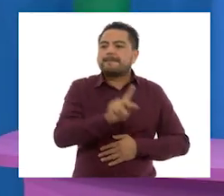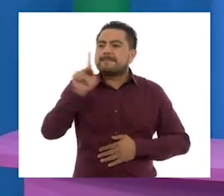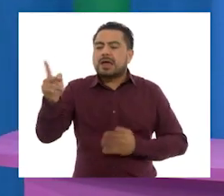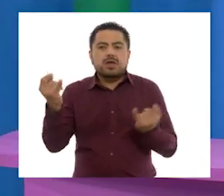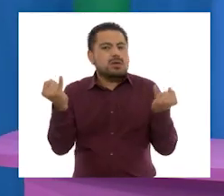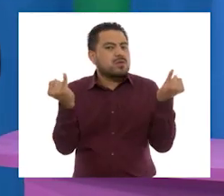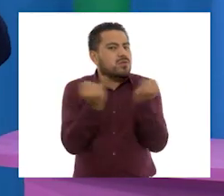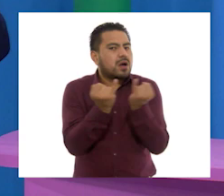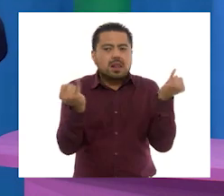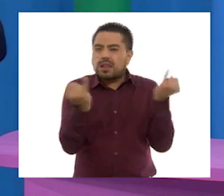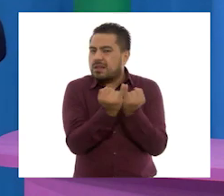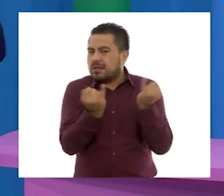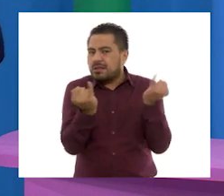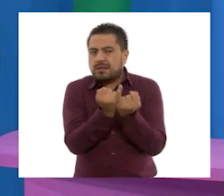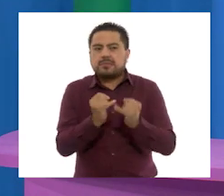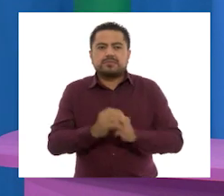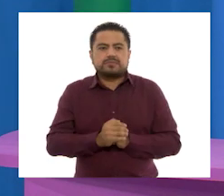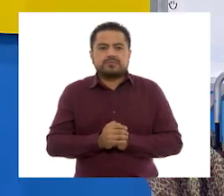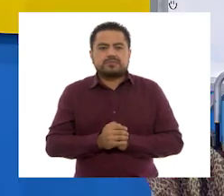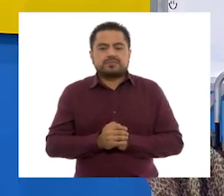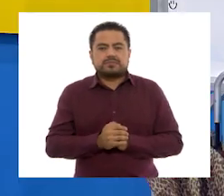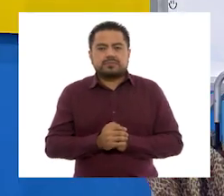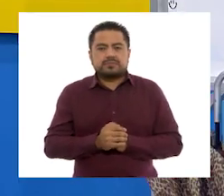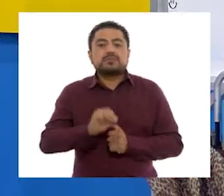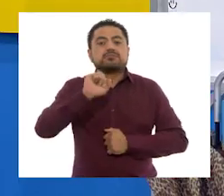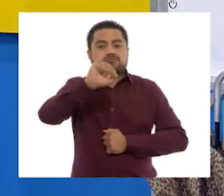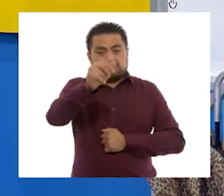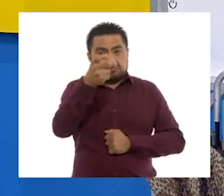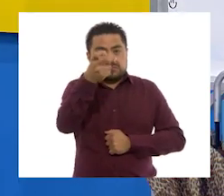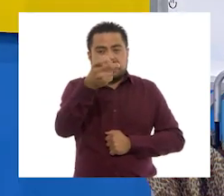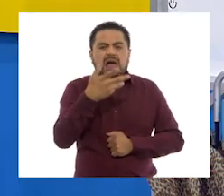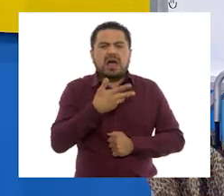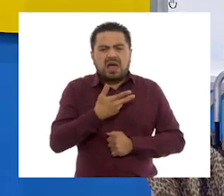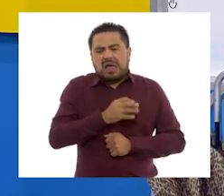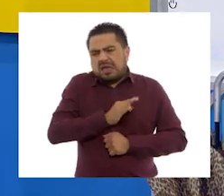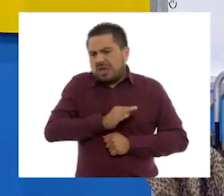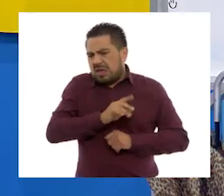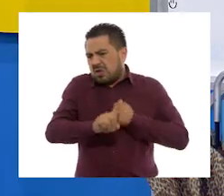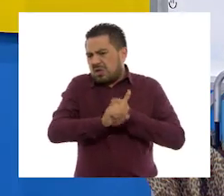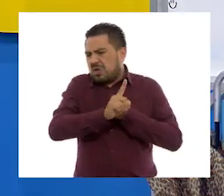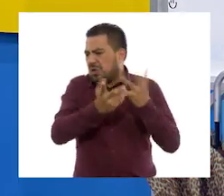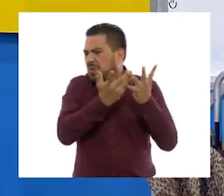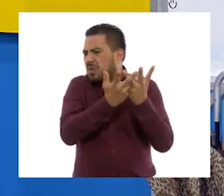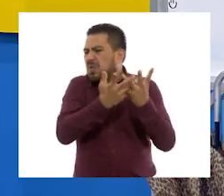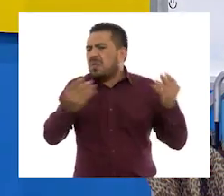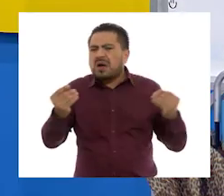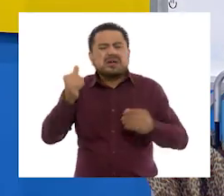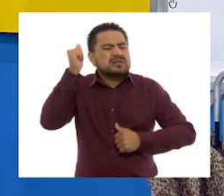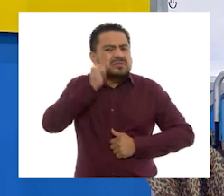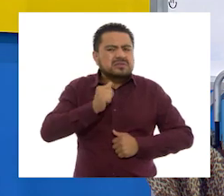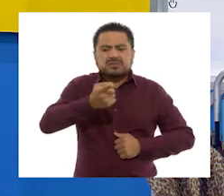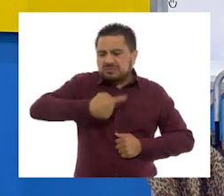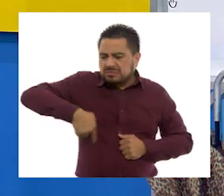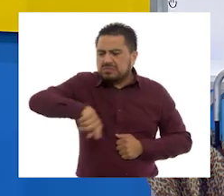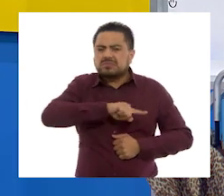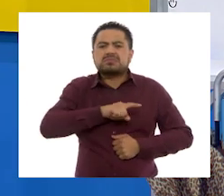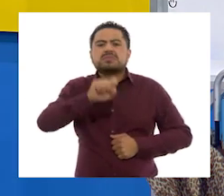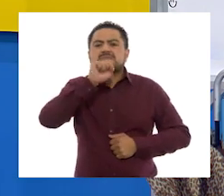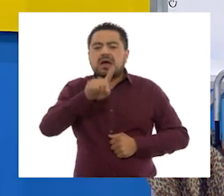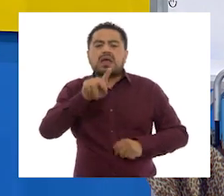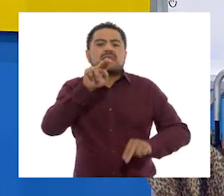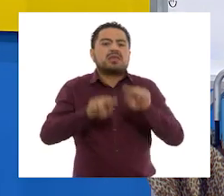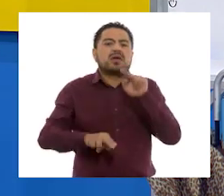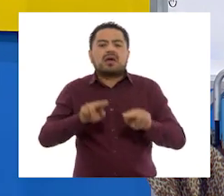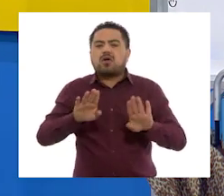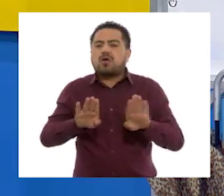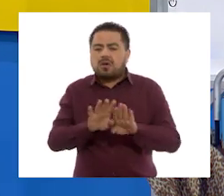están iguales las dos. Exacto, y siempre existen alternativas para resolver los conflictos, y de nosotras y nosotros depende el